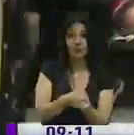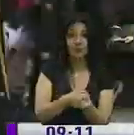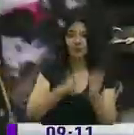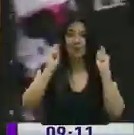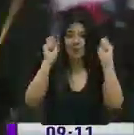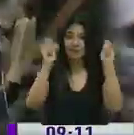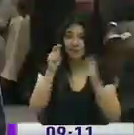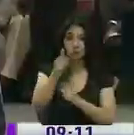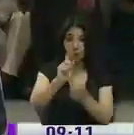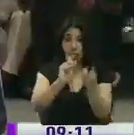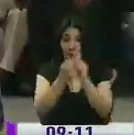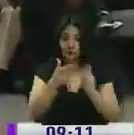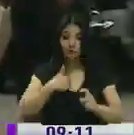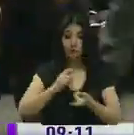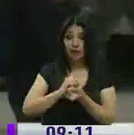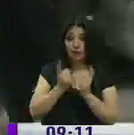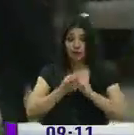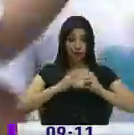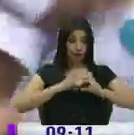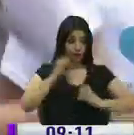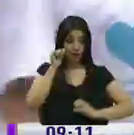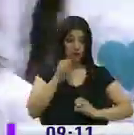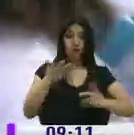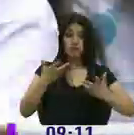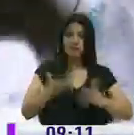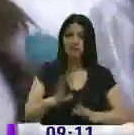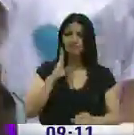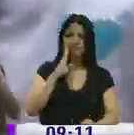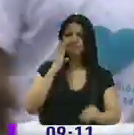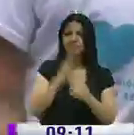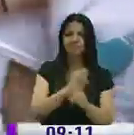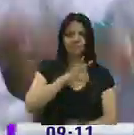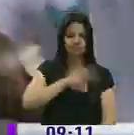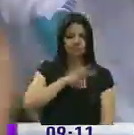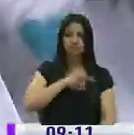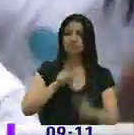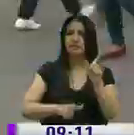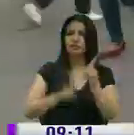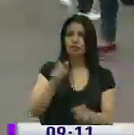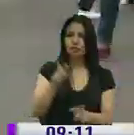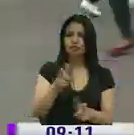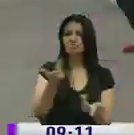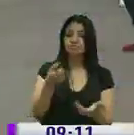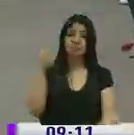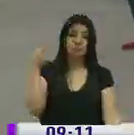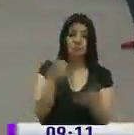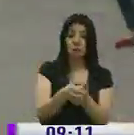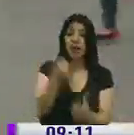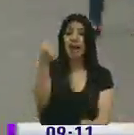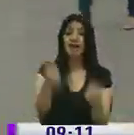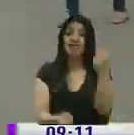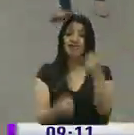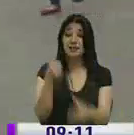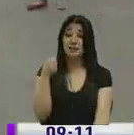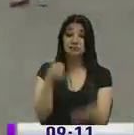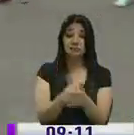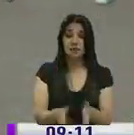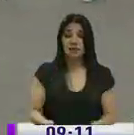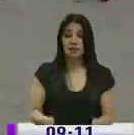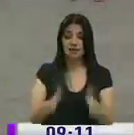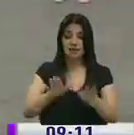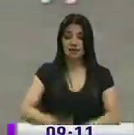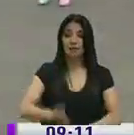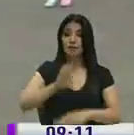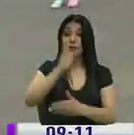sólo si tú cambias de corazones azules que buscan concientizar a las personas para evitar accidentes de tránsito en las vías del país